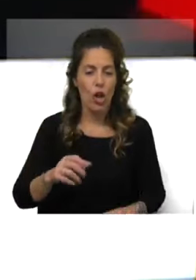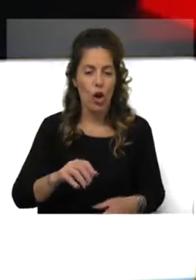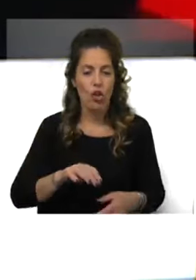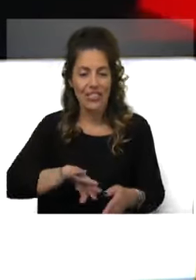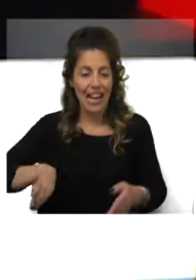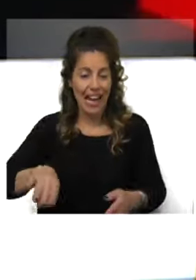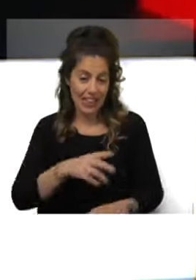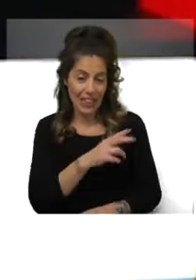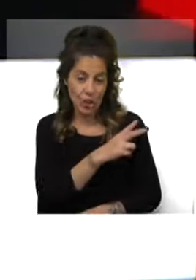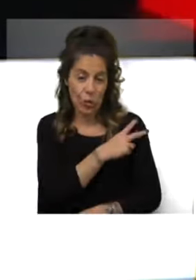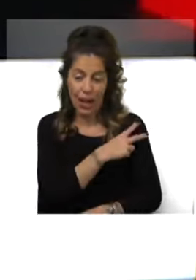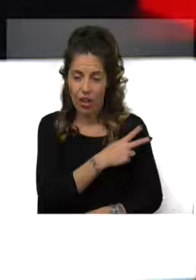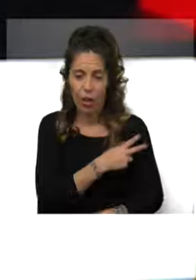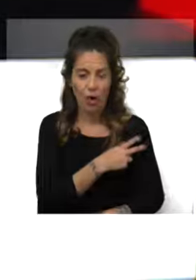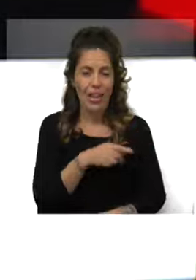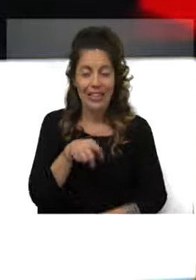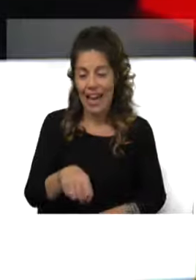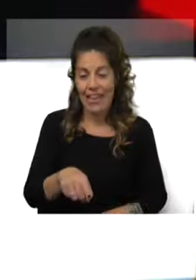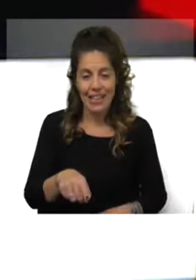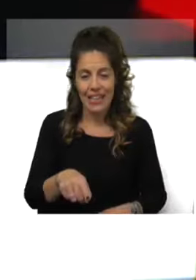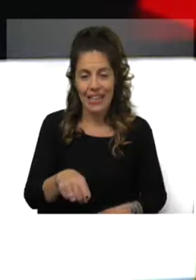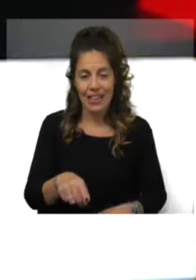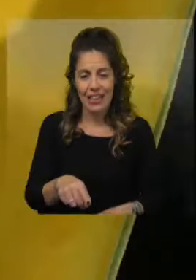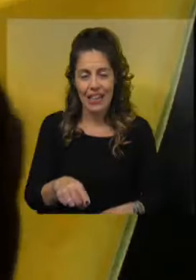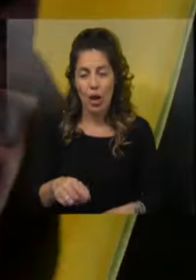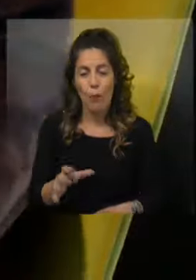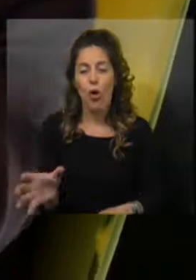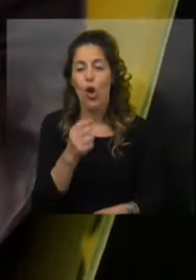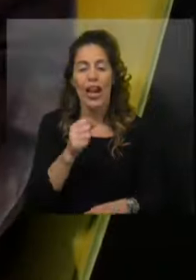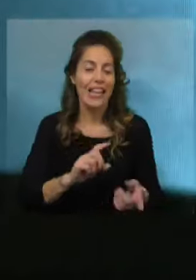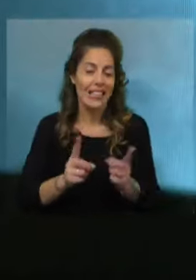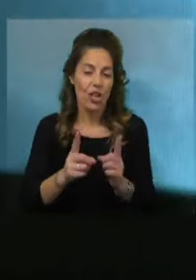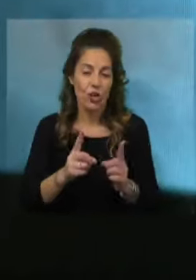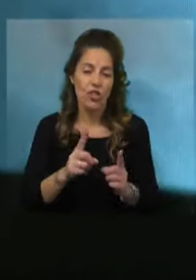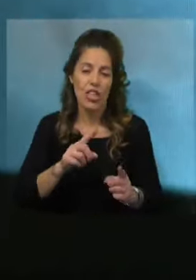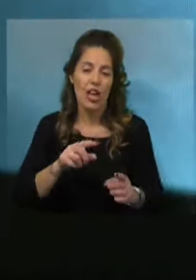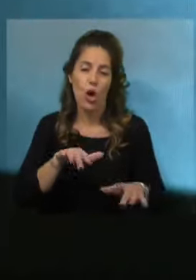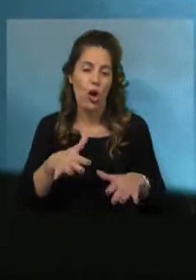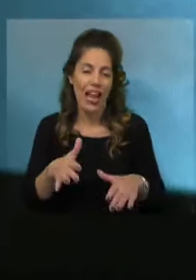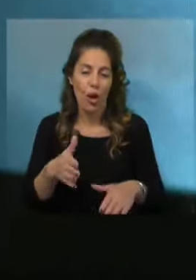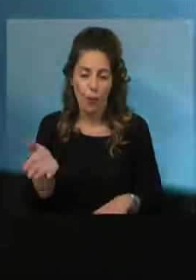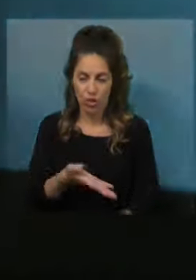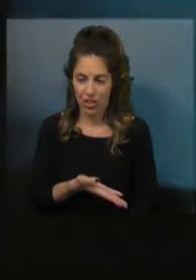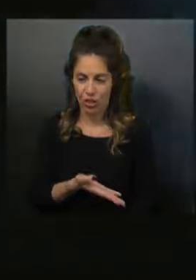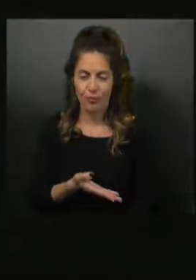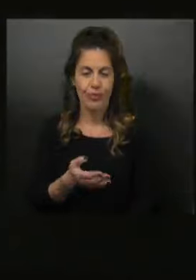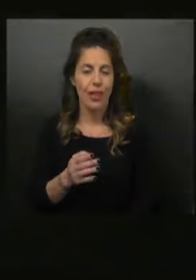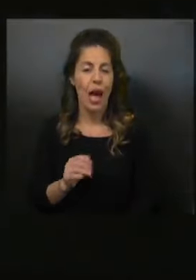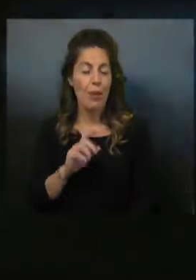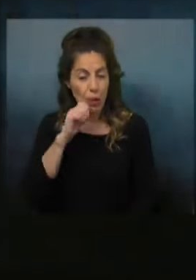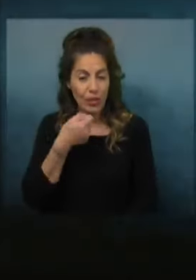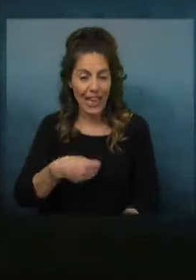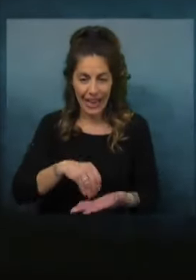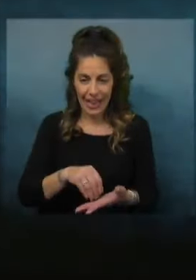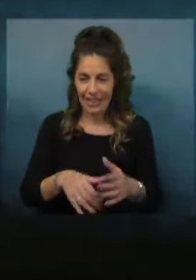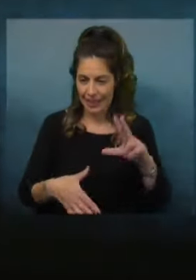Y y subirse a esa bola que lo deja en el 11 y pico por c. sí Y a mí me gustaría agregar además que en Latinoamérica